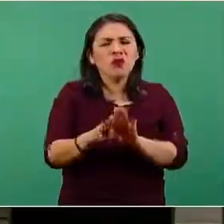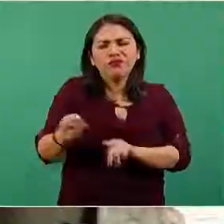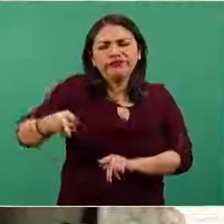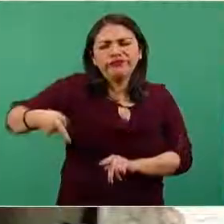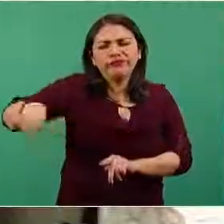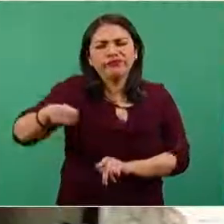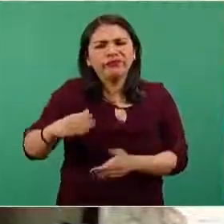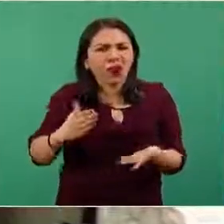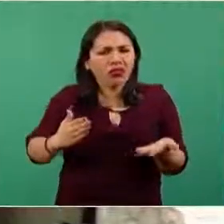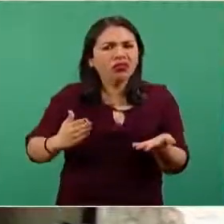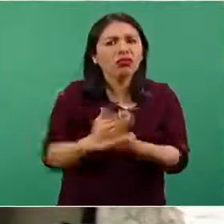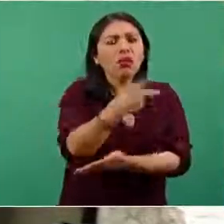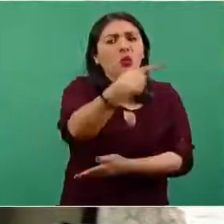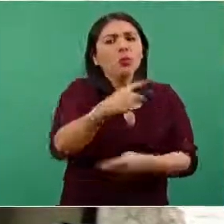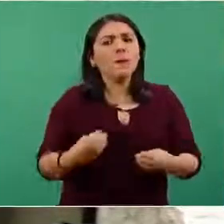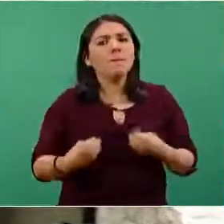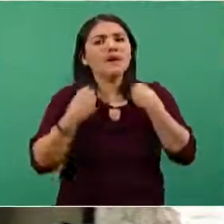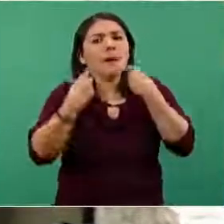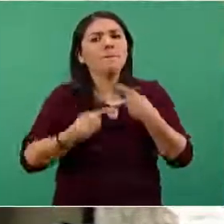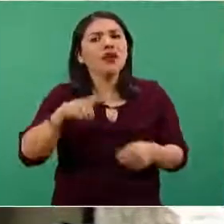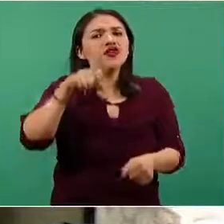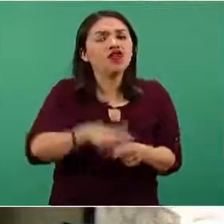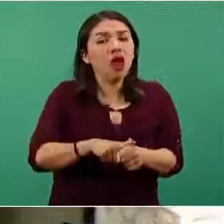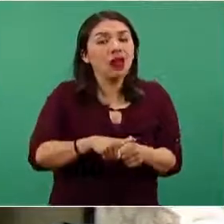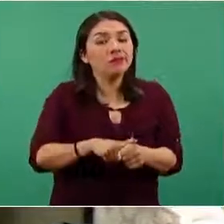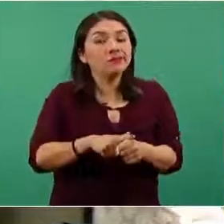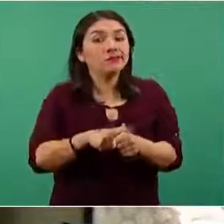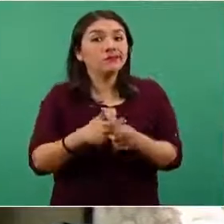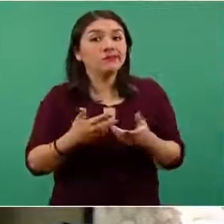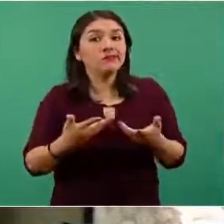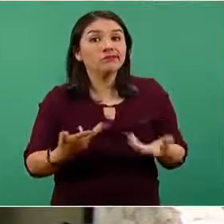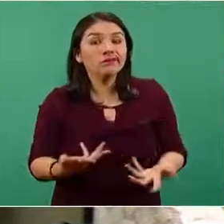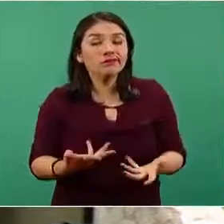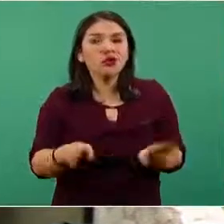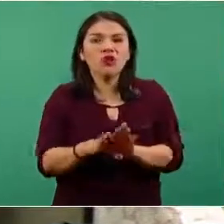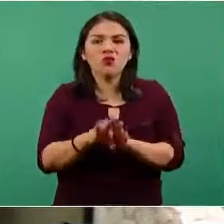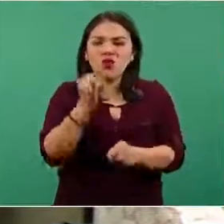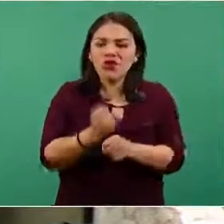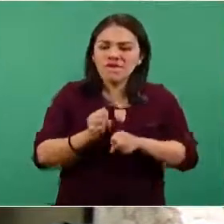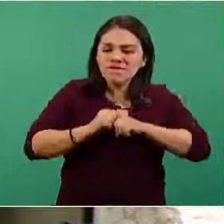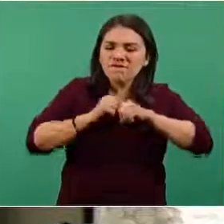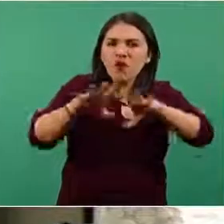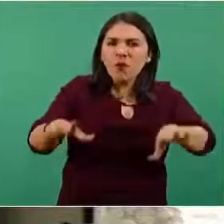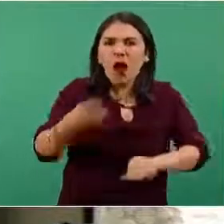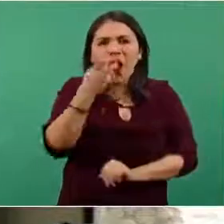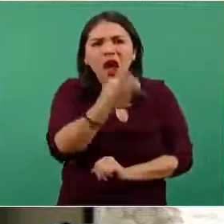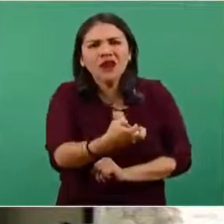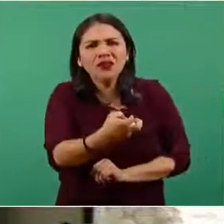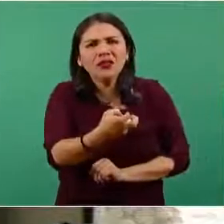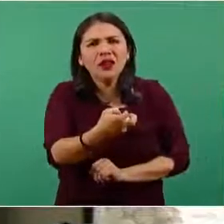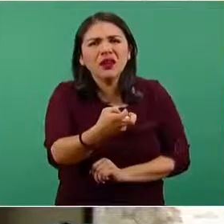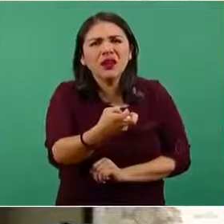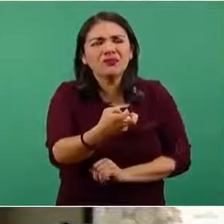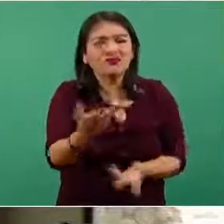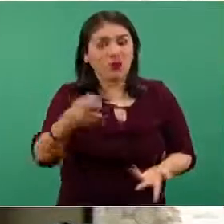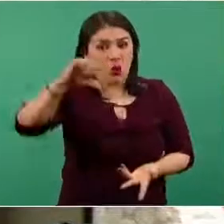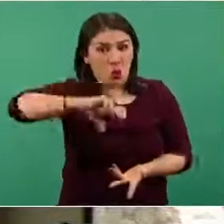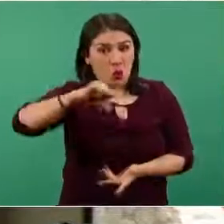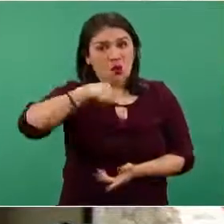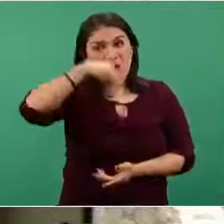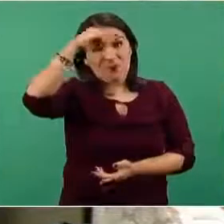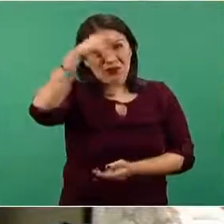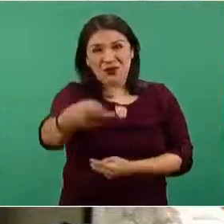invadiendo, su vida privada. Este tipo de, de información, pues bueno, hoy esperábamos